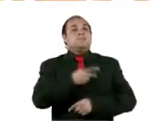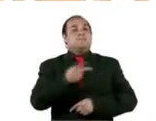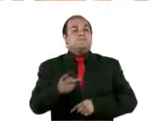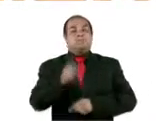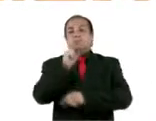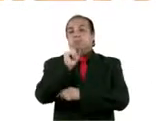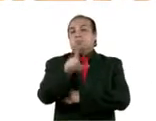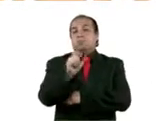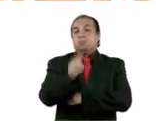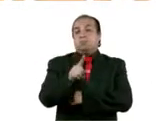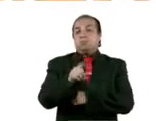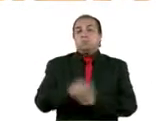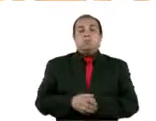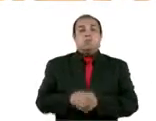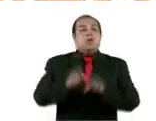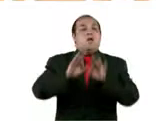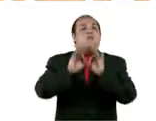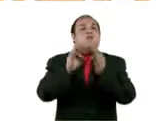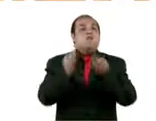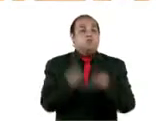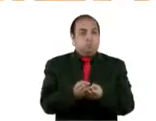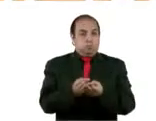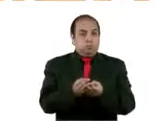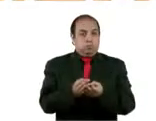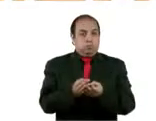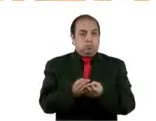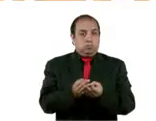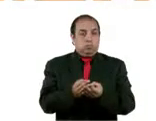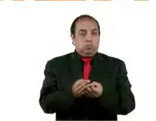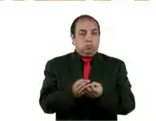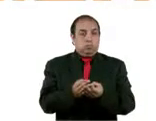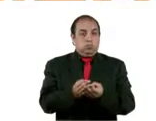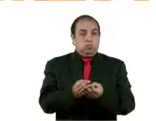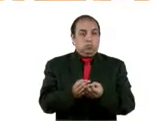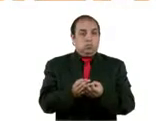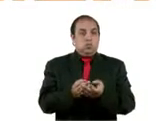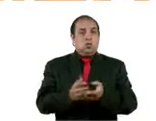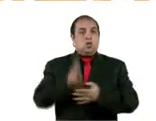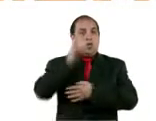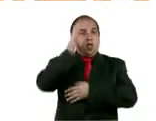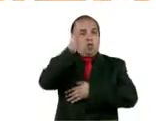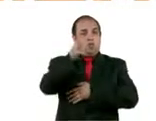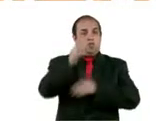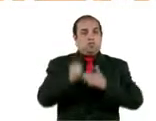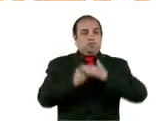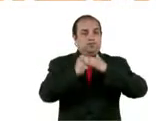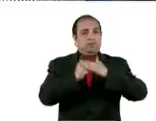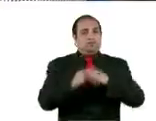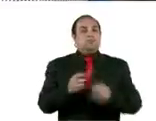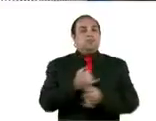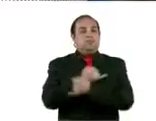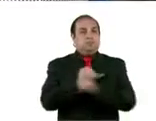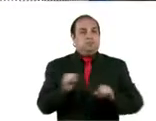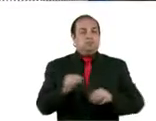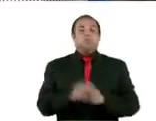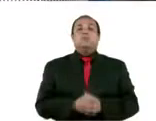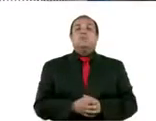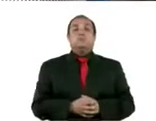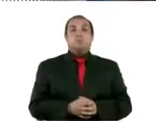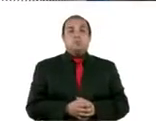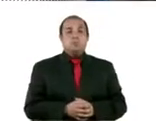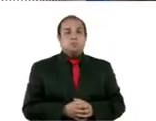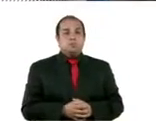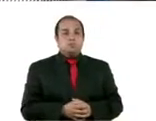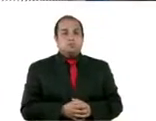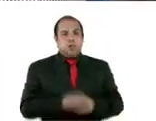tiempo la construcción, por eso mismo, de un futuro sostenible. Bueno, y finalmente, bueno, hablando